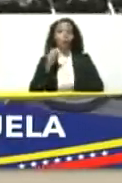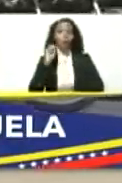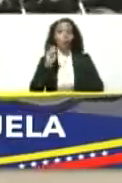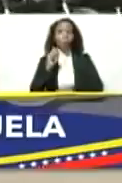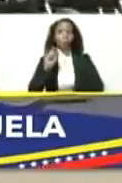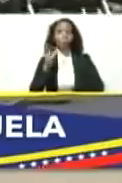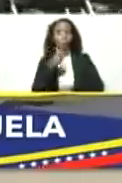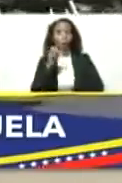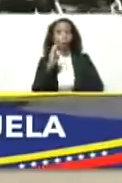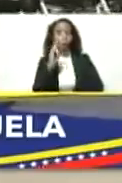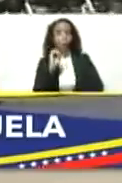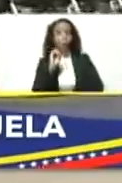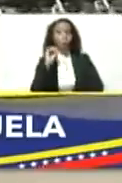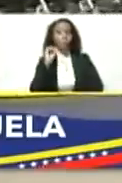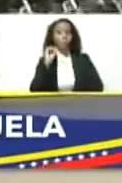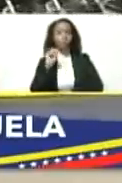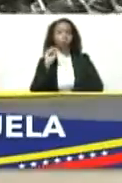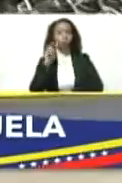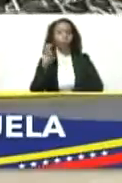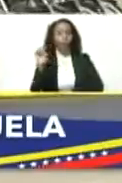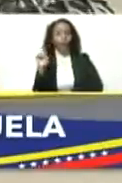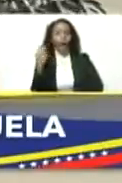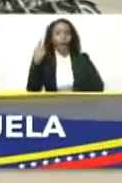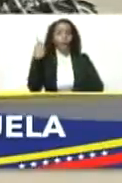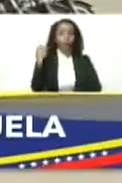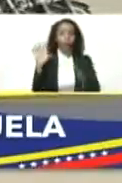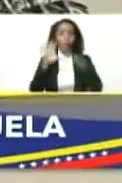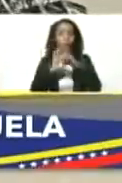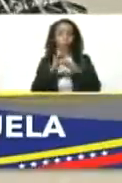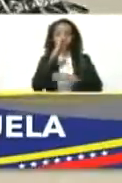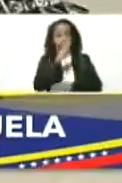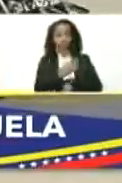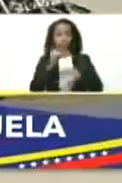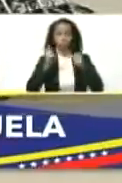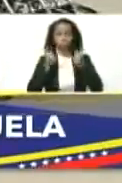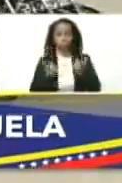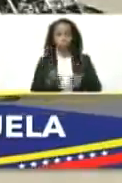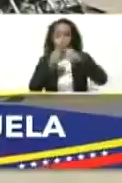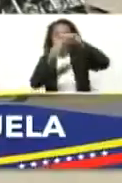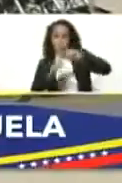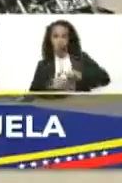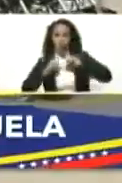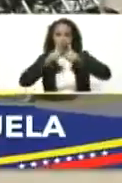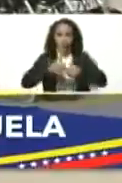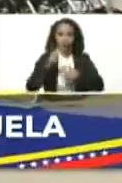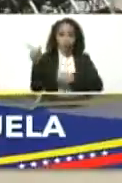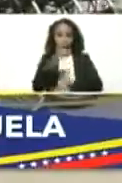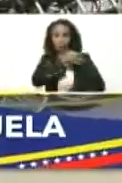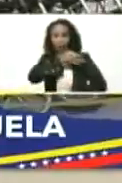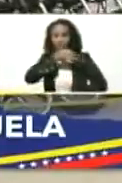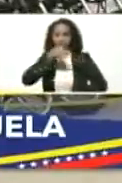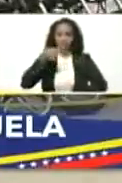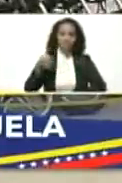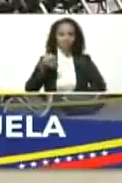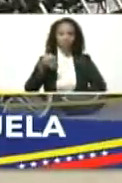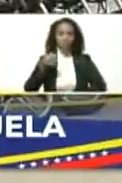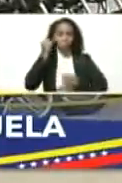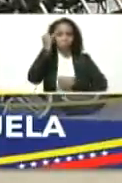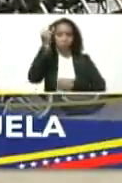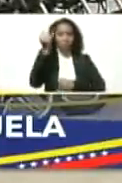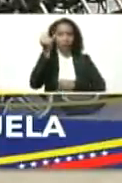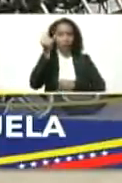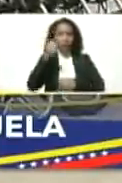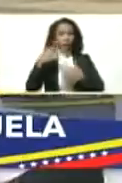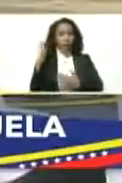registro.chambajuvenil.gob.be y ahí articulamos pues de manera inmediata para sumarnos a esta iniciativa con esta extraordinaria idea pues que